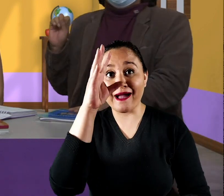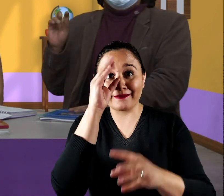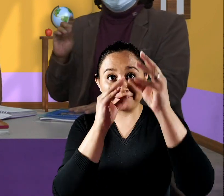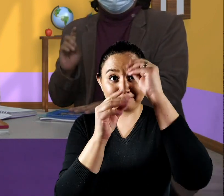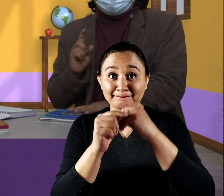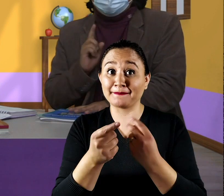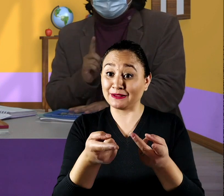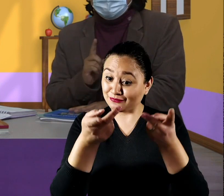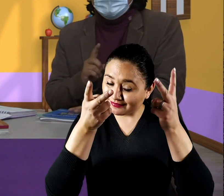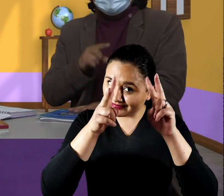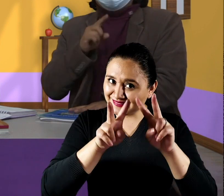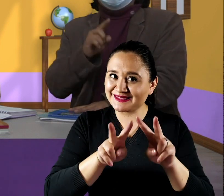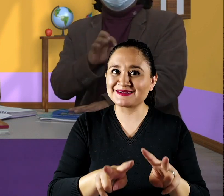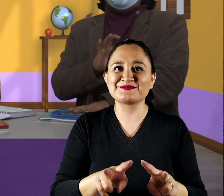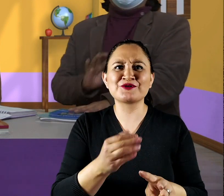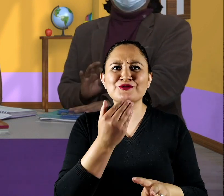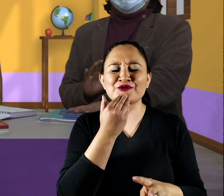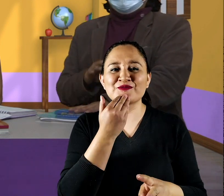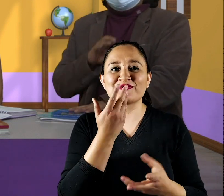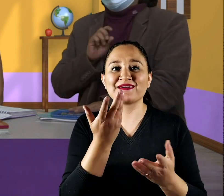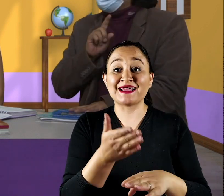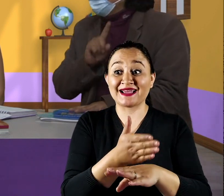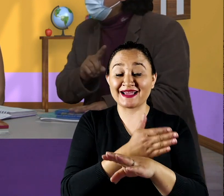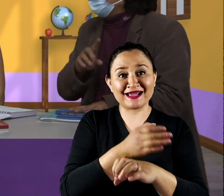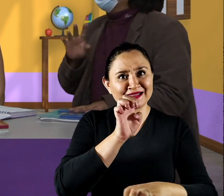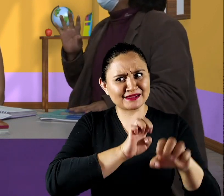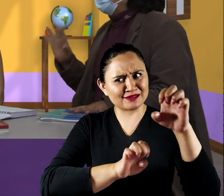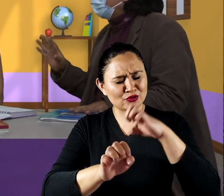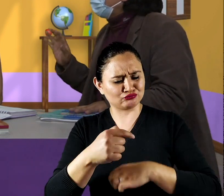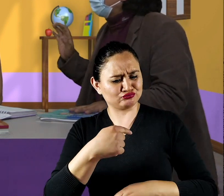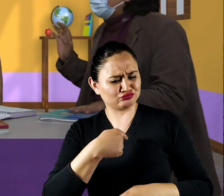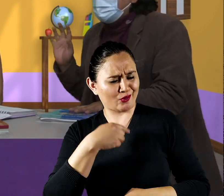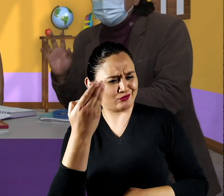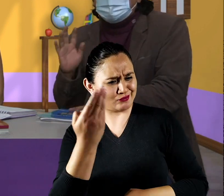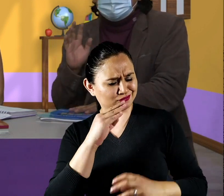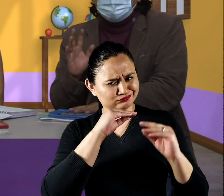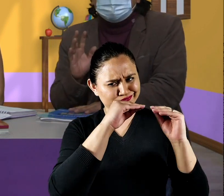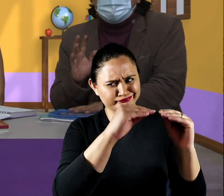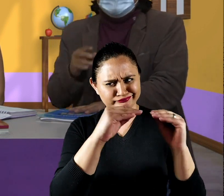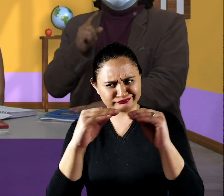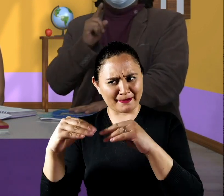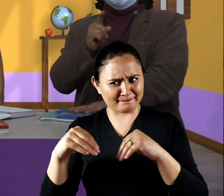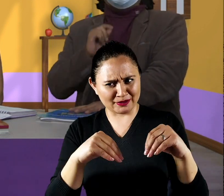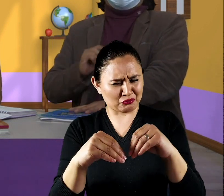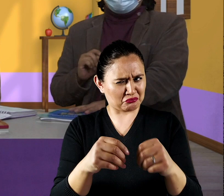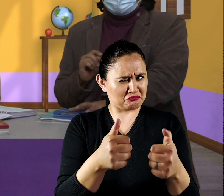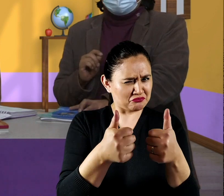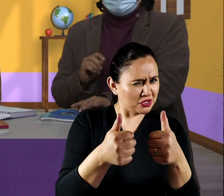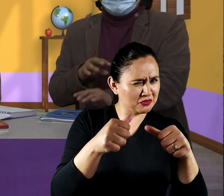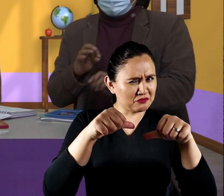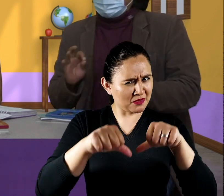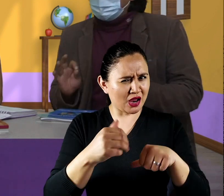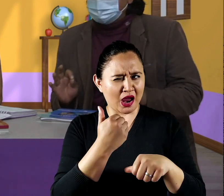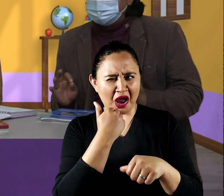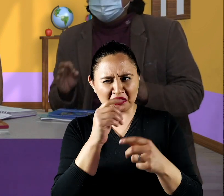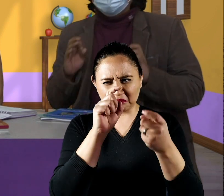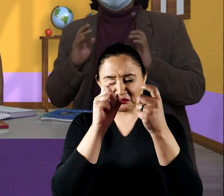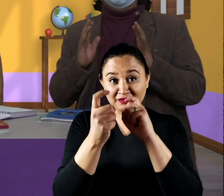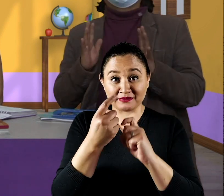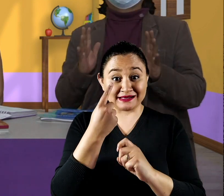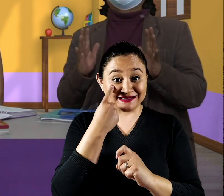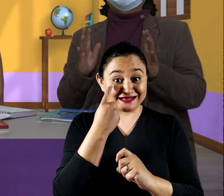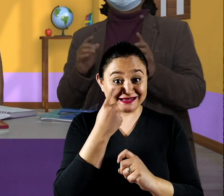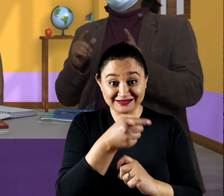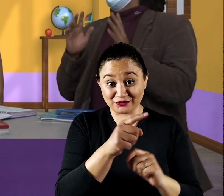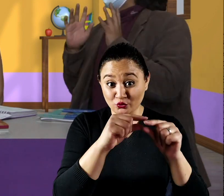aprendizaje. Eso también conlleva evaluar si los métodos y técnicas de enseñanza son los adecuados para que nuestro